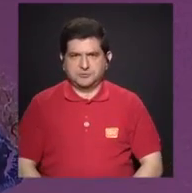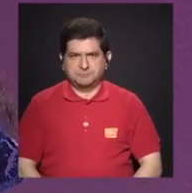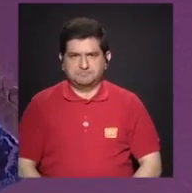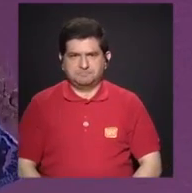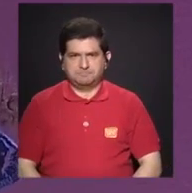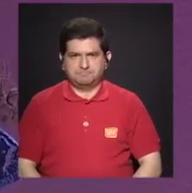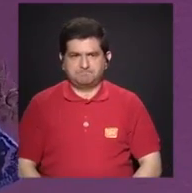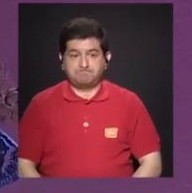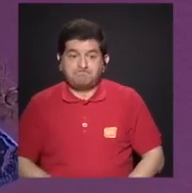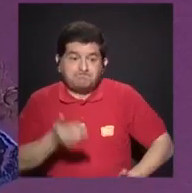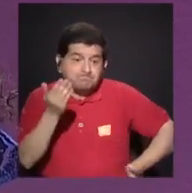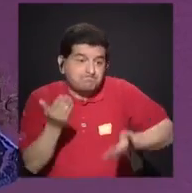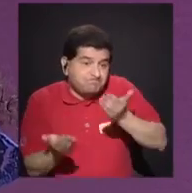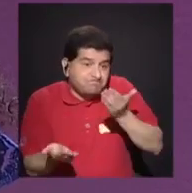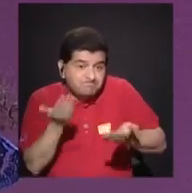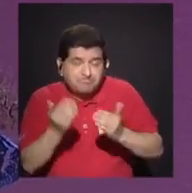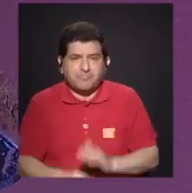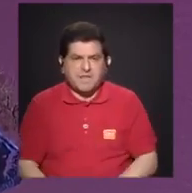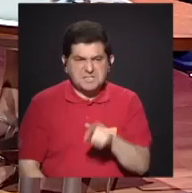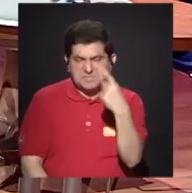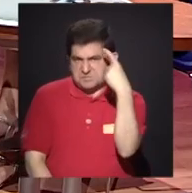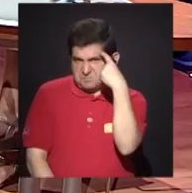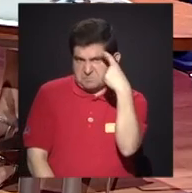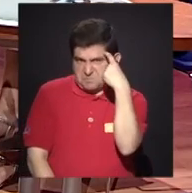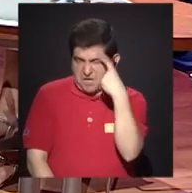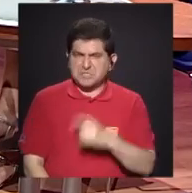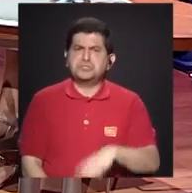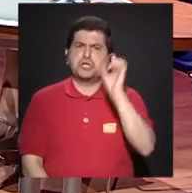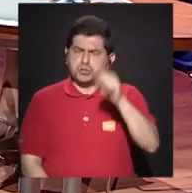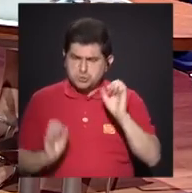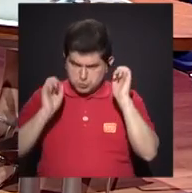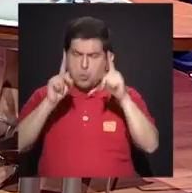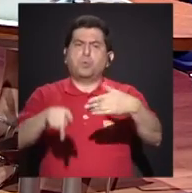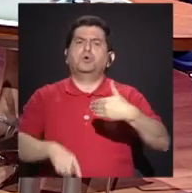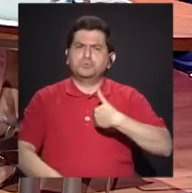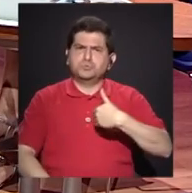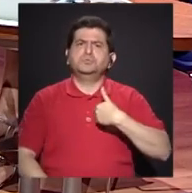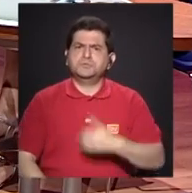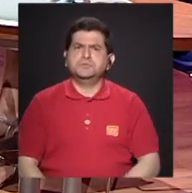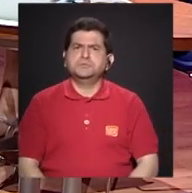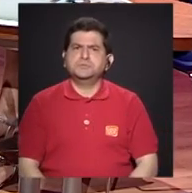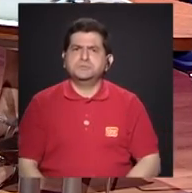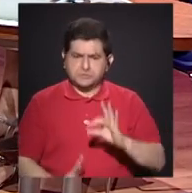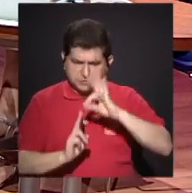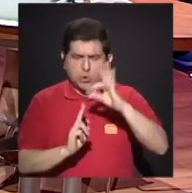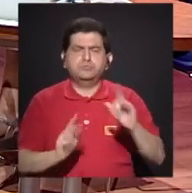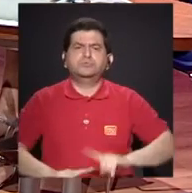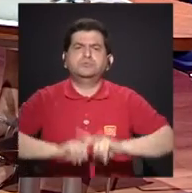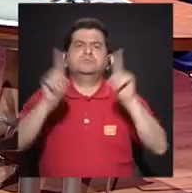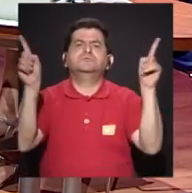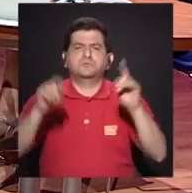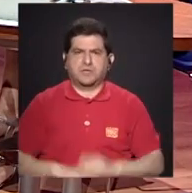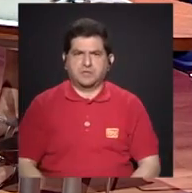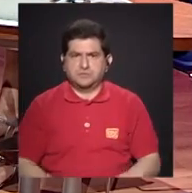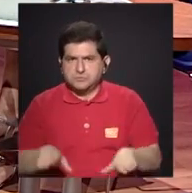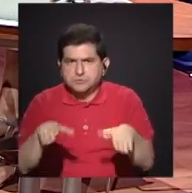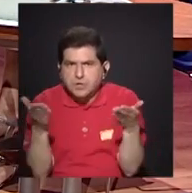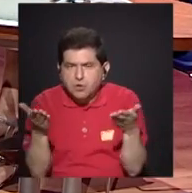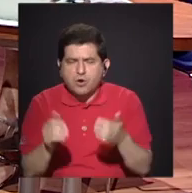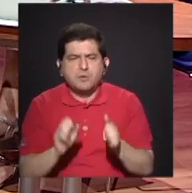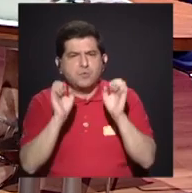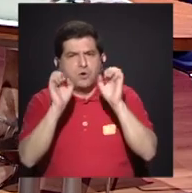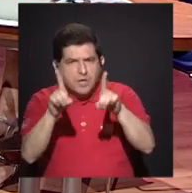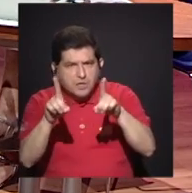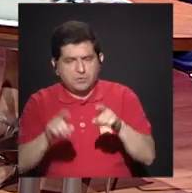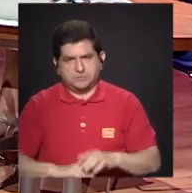pues posiblemente ella pensará que sí hay una posibilidad, que sí hay opciones distintas a través de la